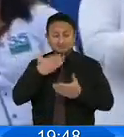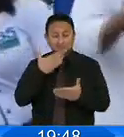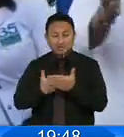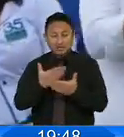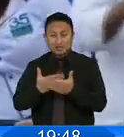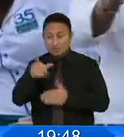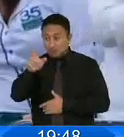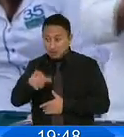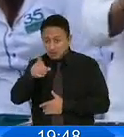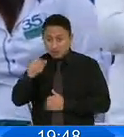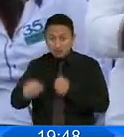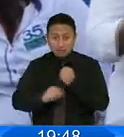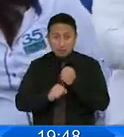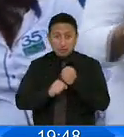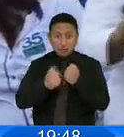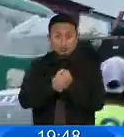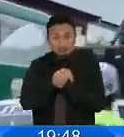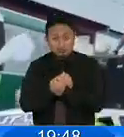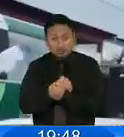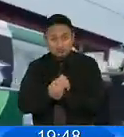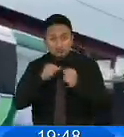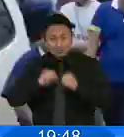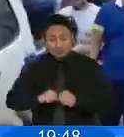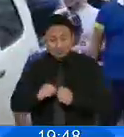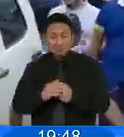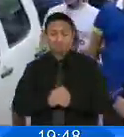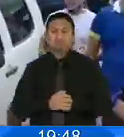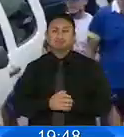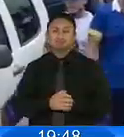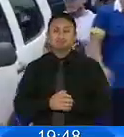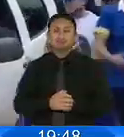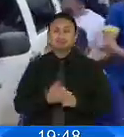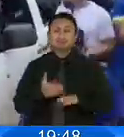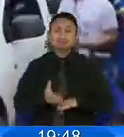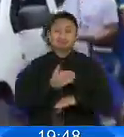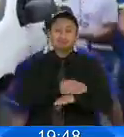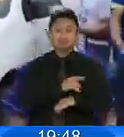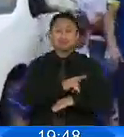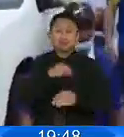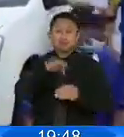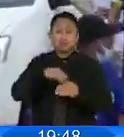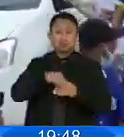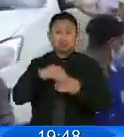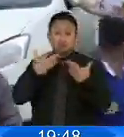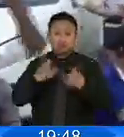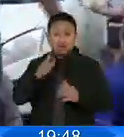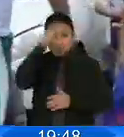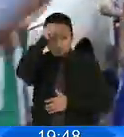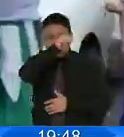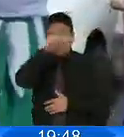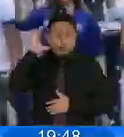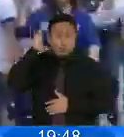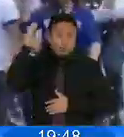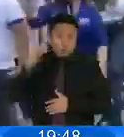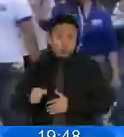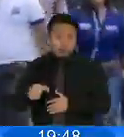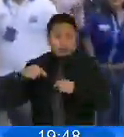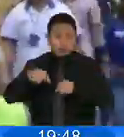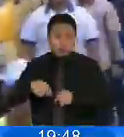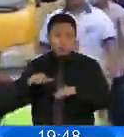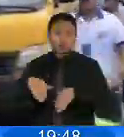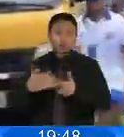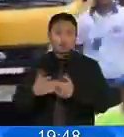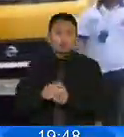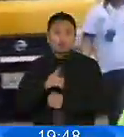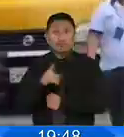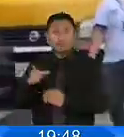cariño recibido de los ecuatorianos a lo largo de su campaña y anticipó que después de votar este domingo en Cuenca, esperará los resultados en la sede